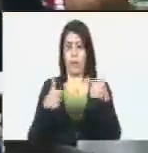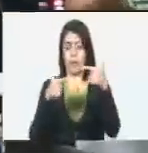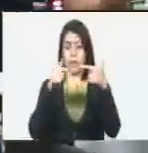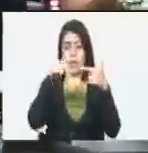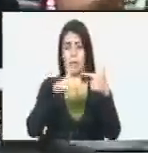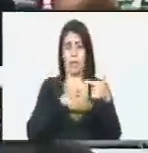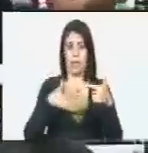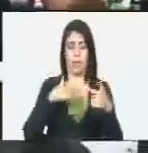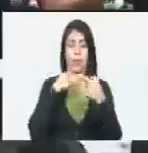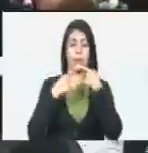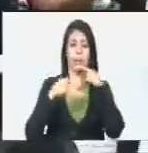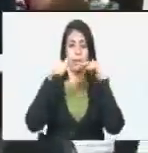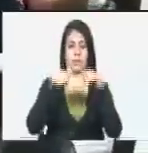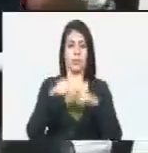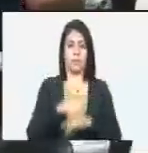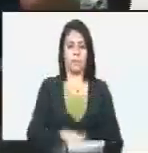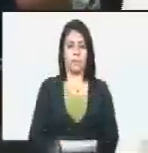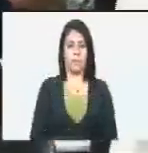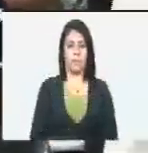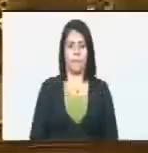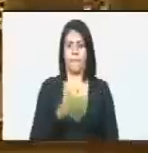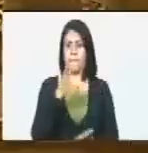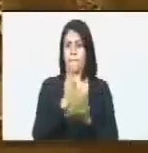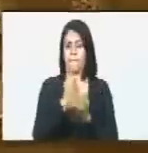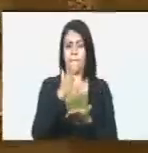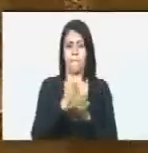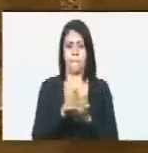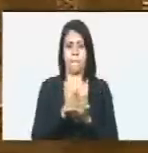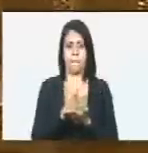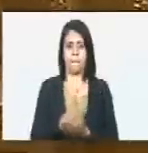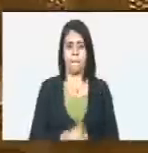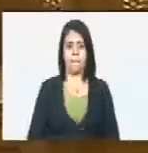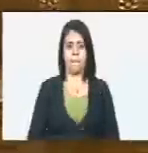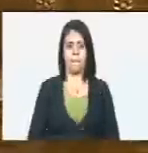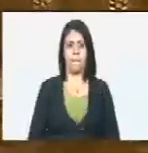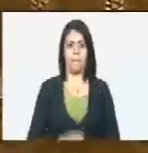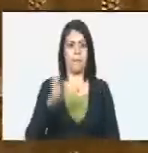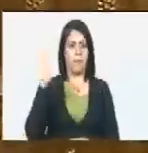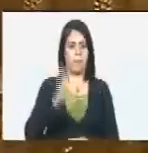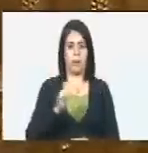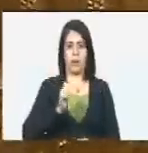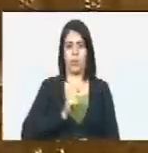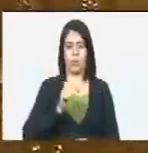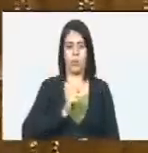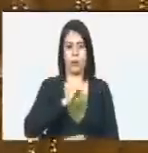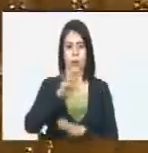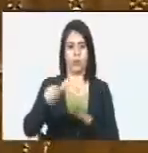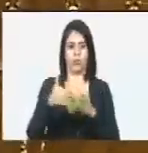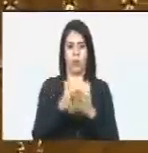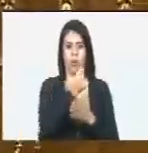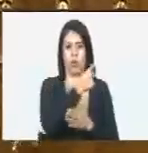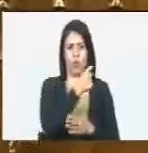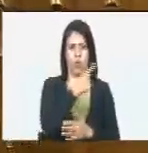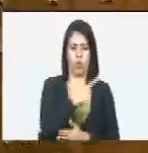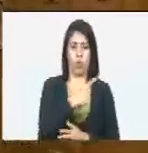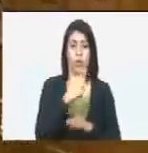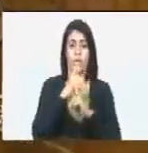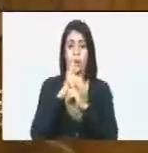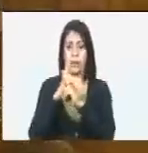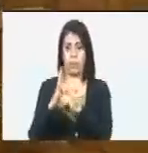decirle que siempre, venga como venga, todo 11 tendrá su